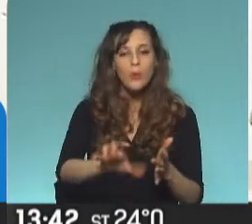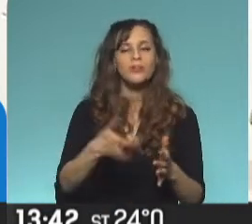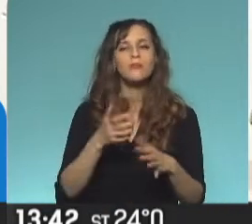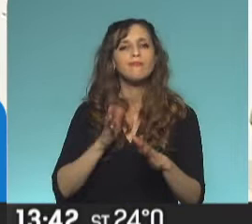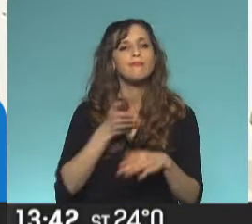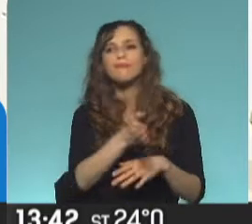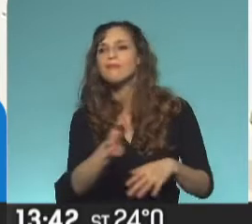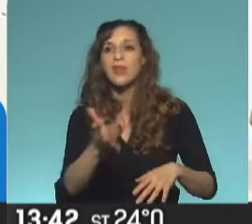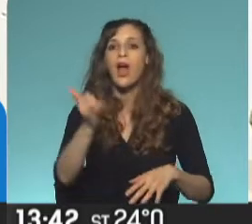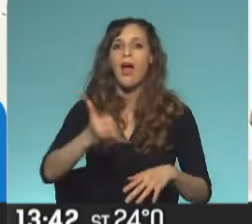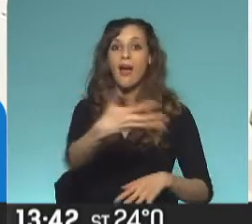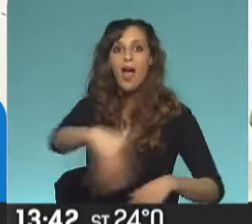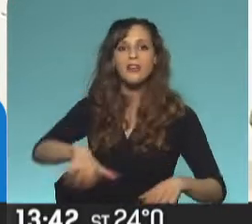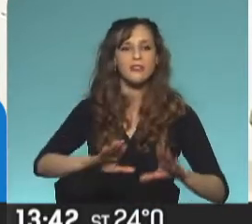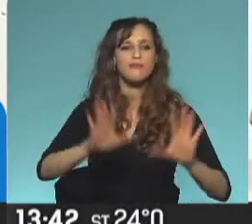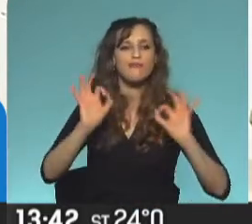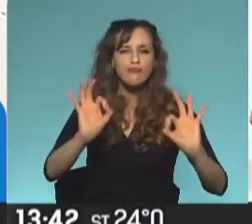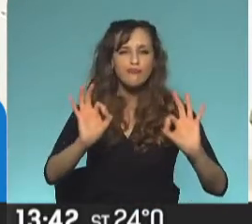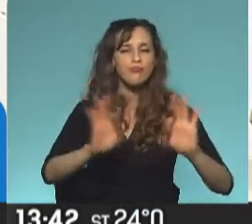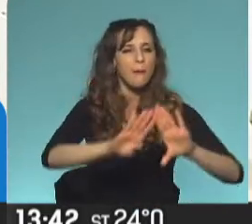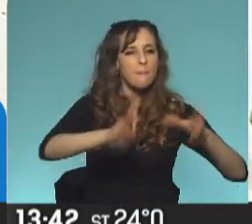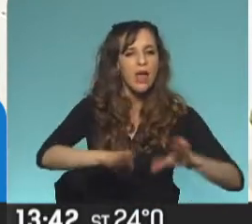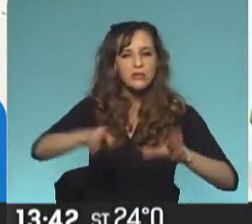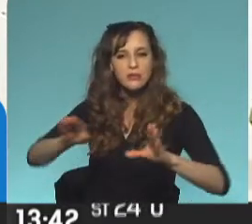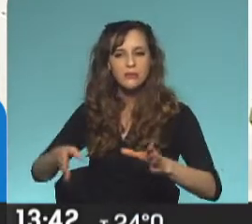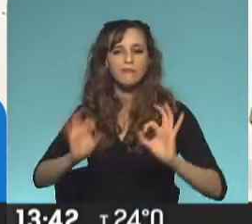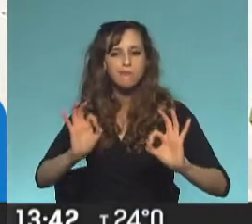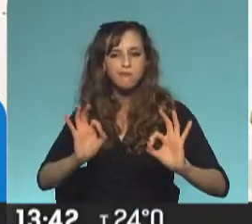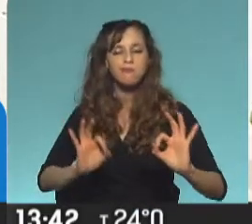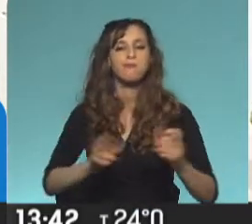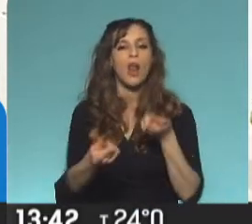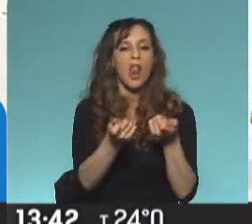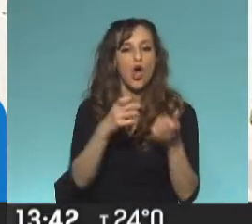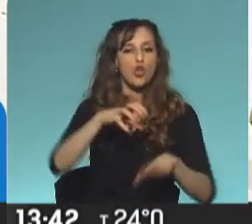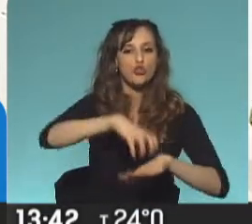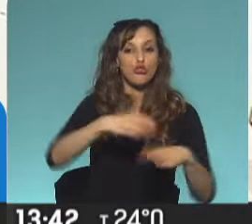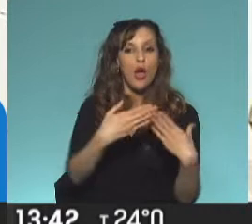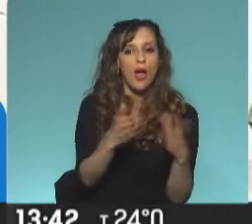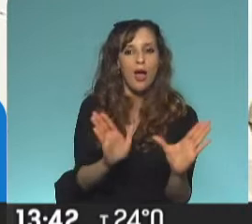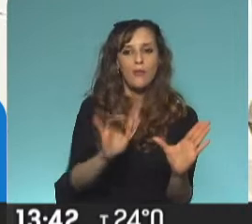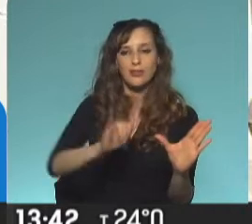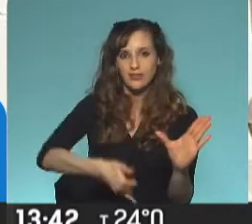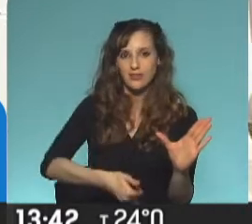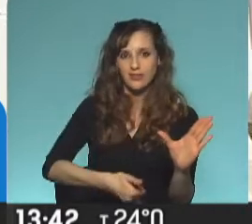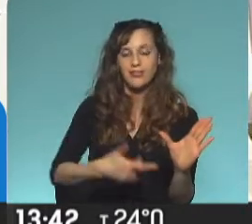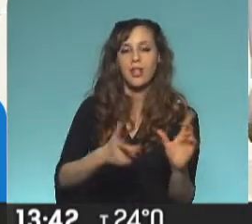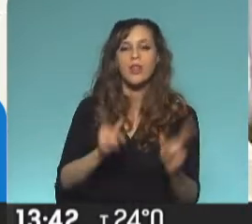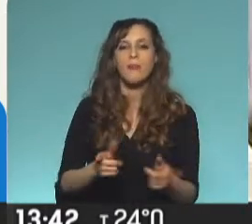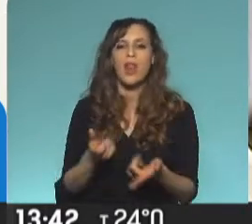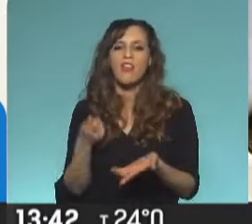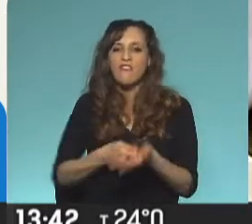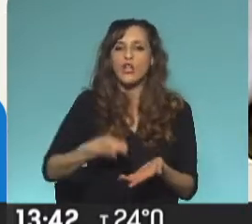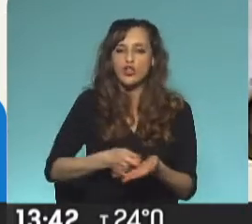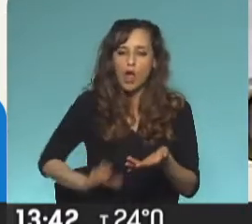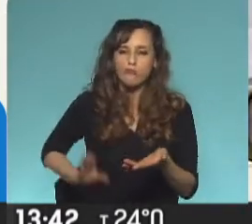mesas en las calles apertura de los locales cambios e inversiones de nuestro sector privado en nuestras